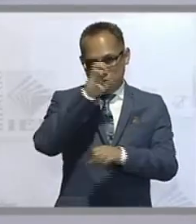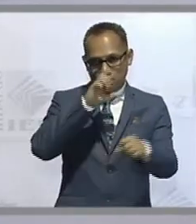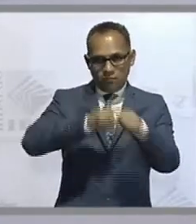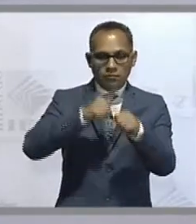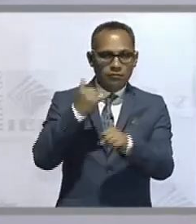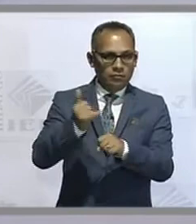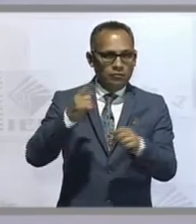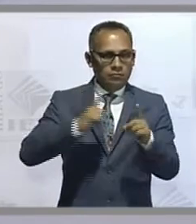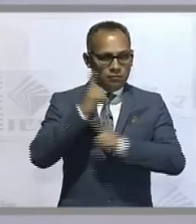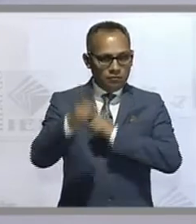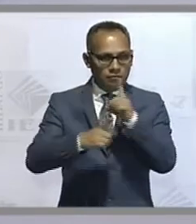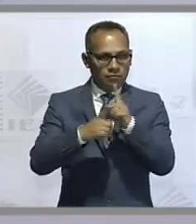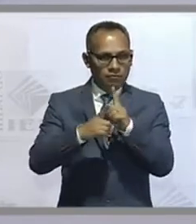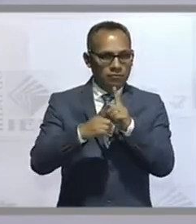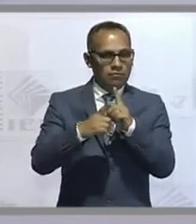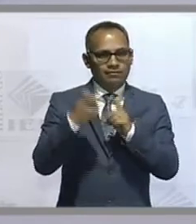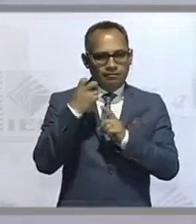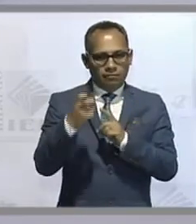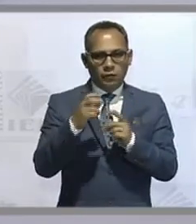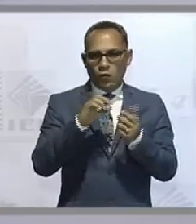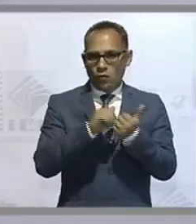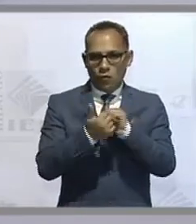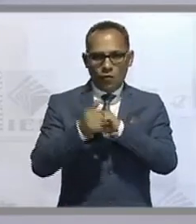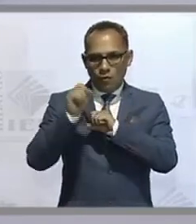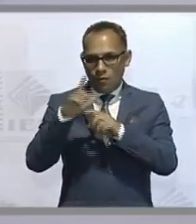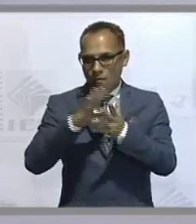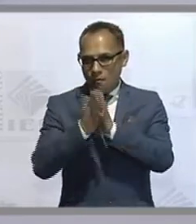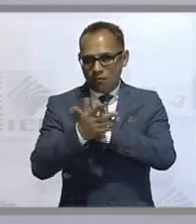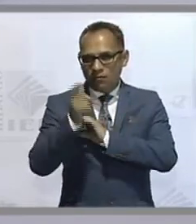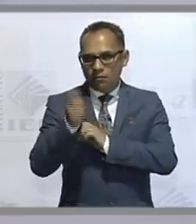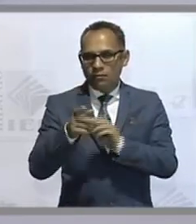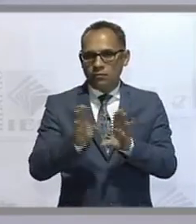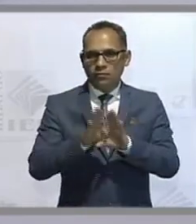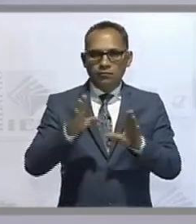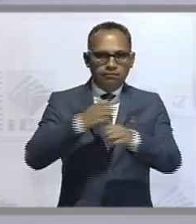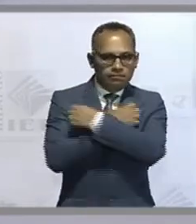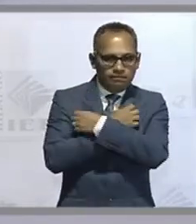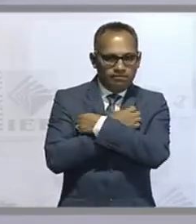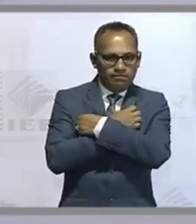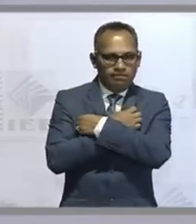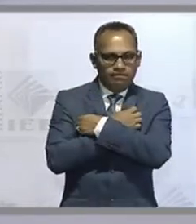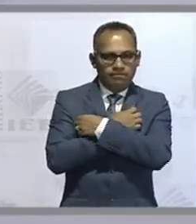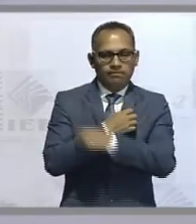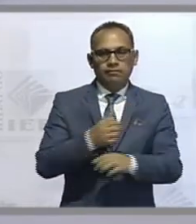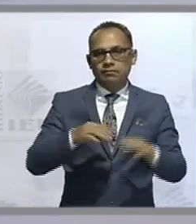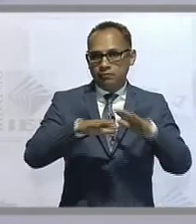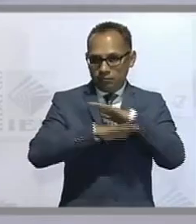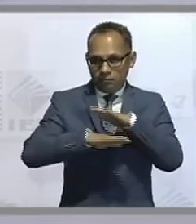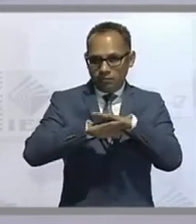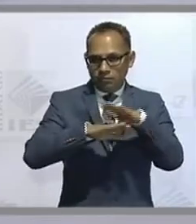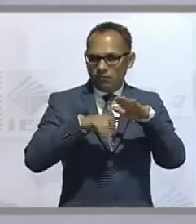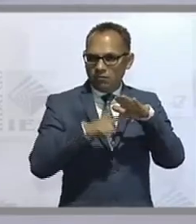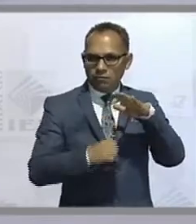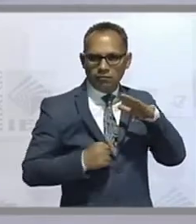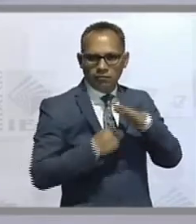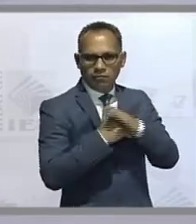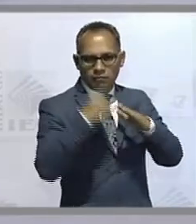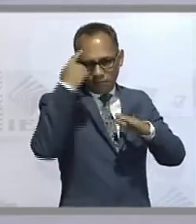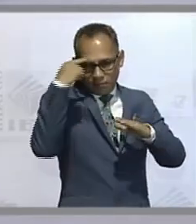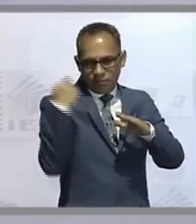directa de la educación por eso es que la educación será la base para que morena en el estado de hidalgo